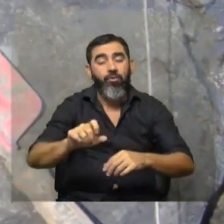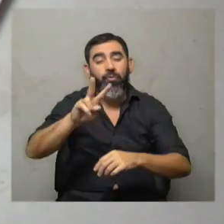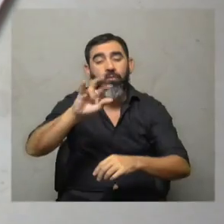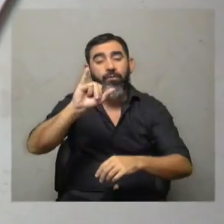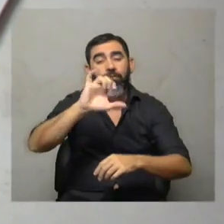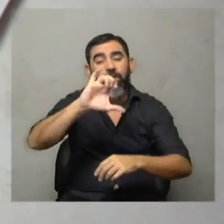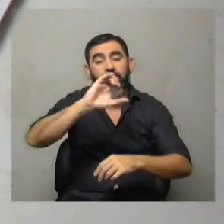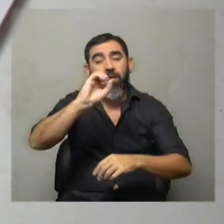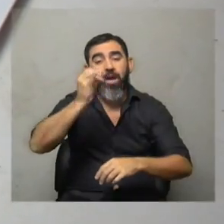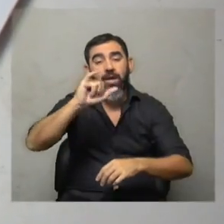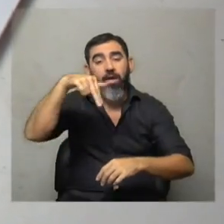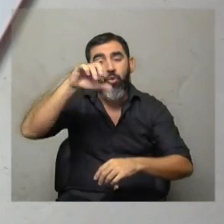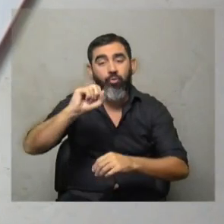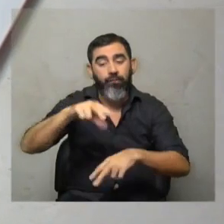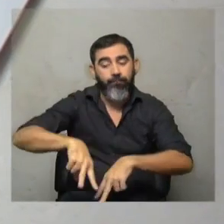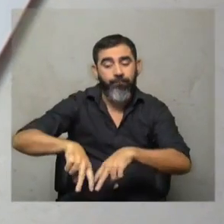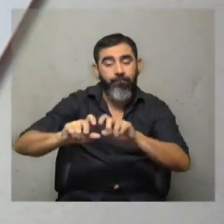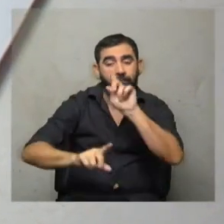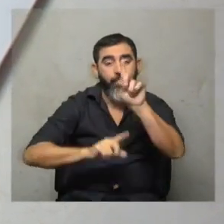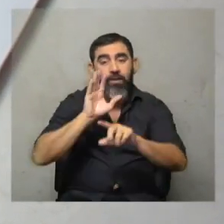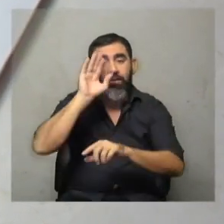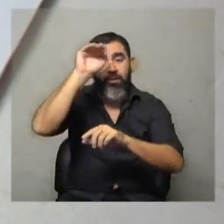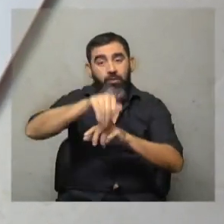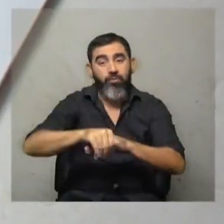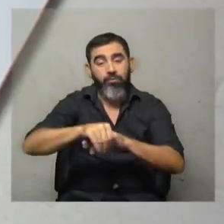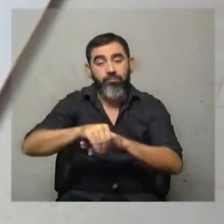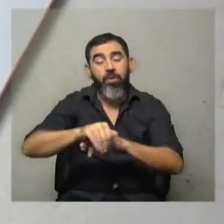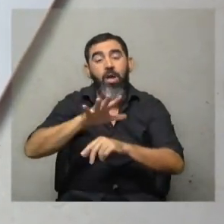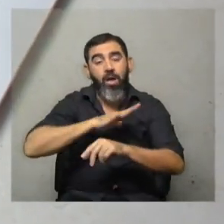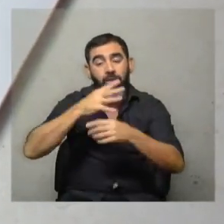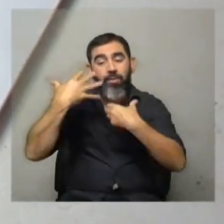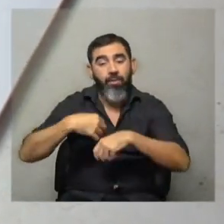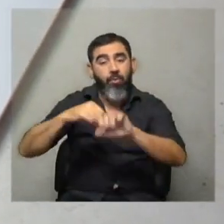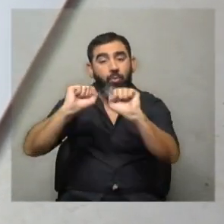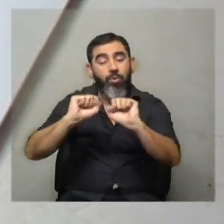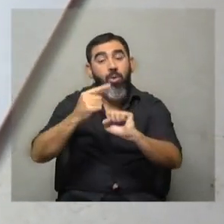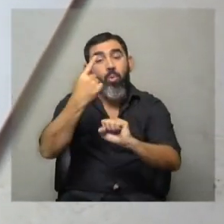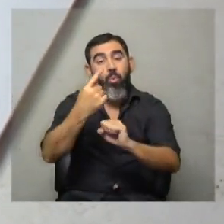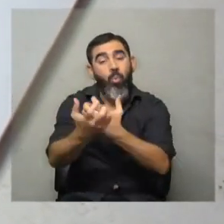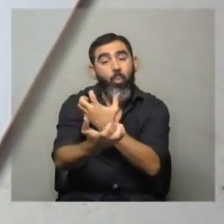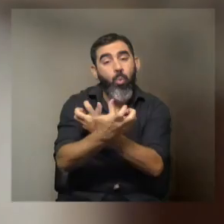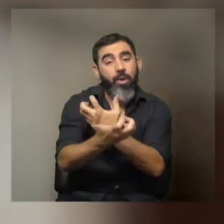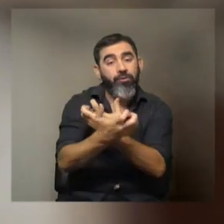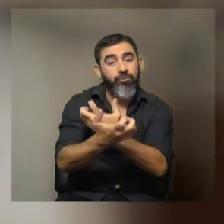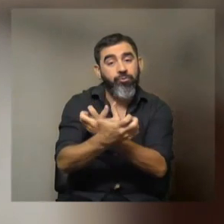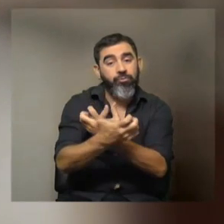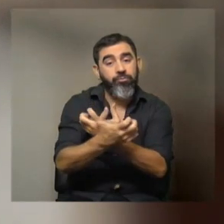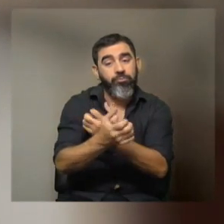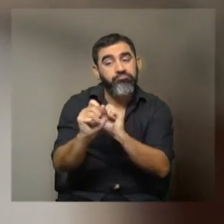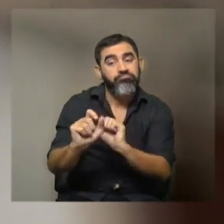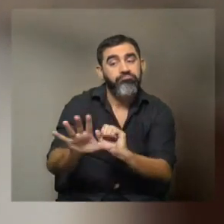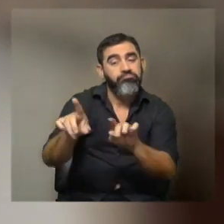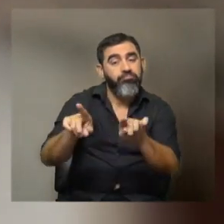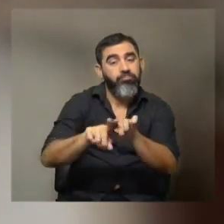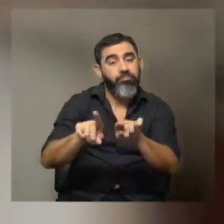Vizcaíno. Investigadores de la Universidad de la República reportaron el descubrimiento de un húmero que presenta